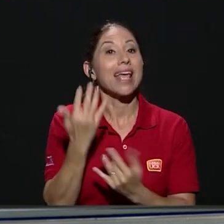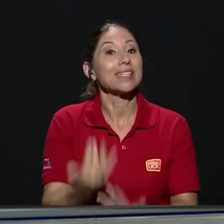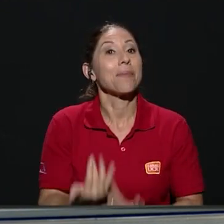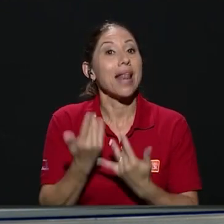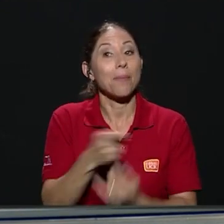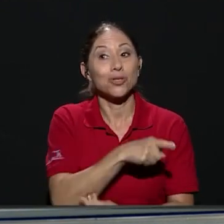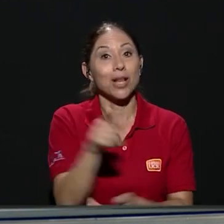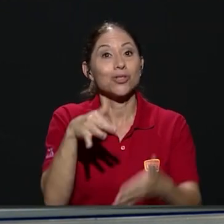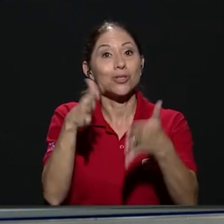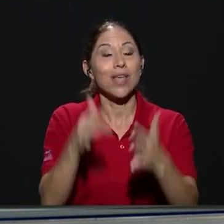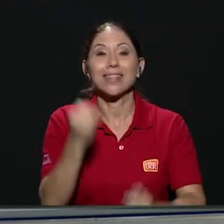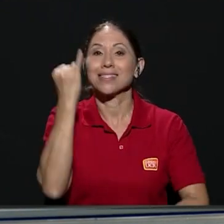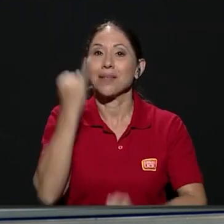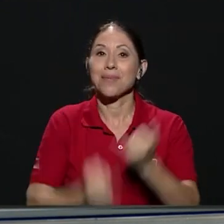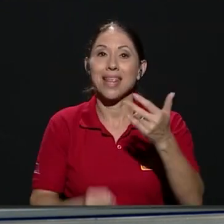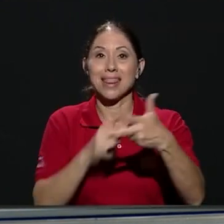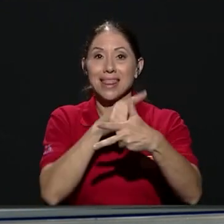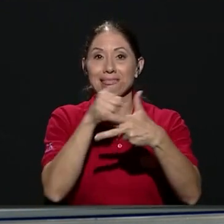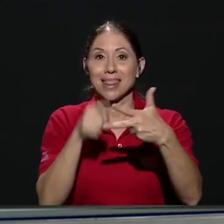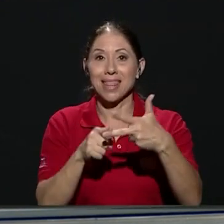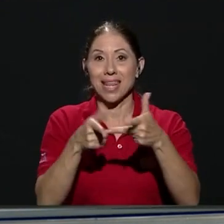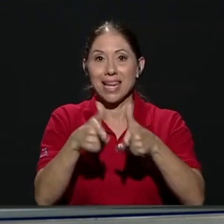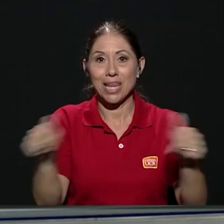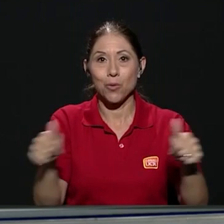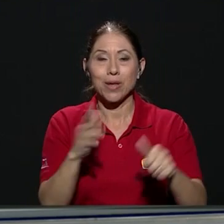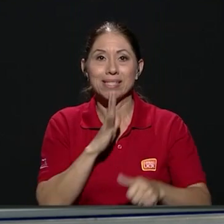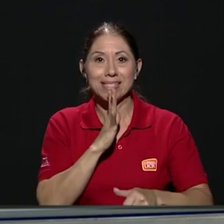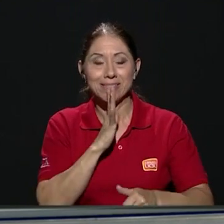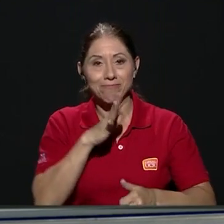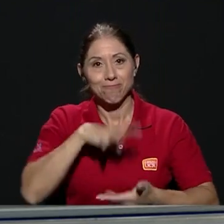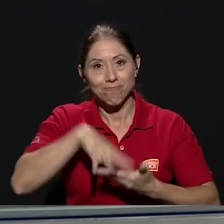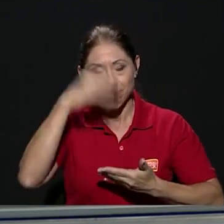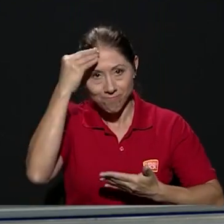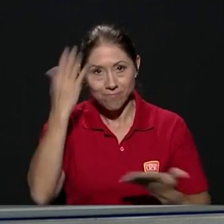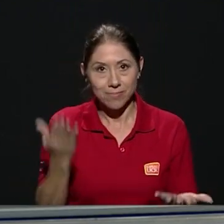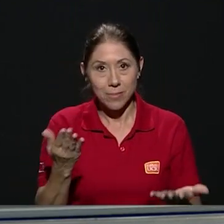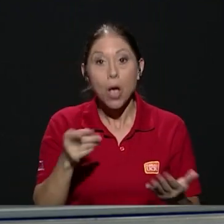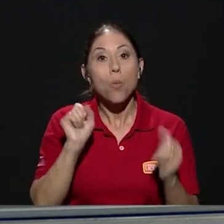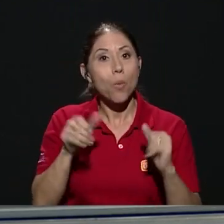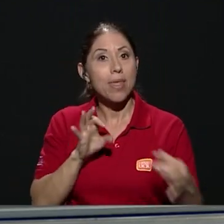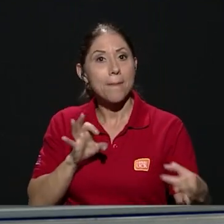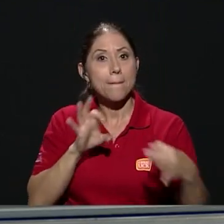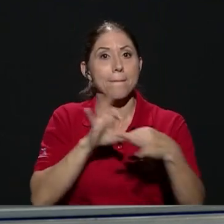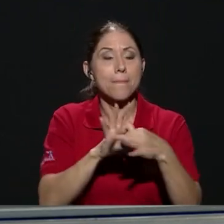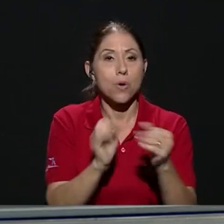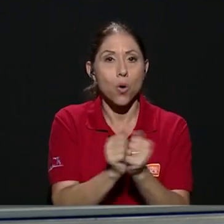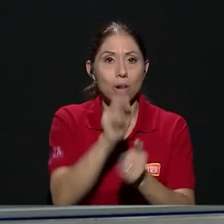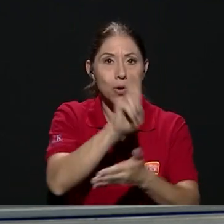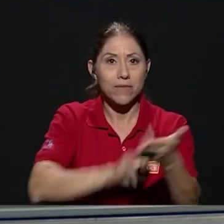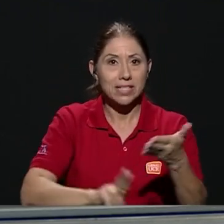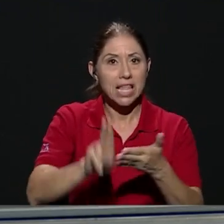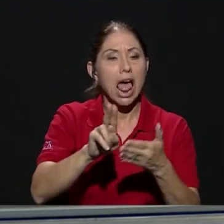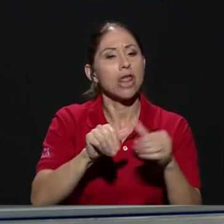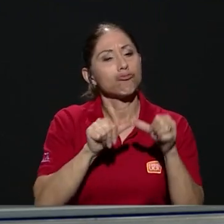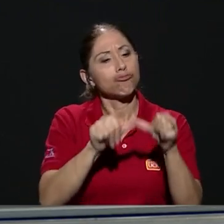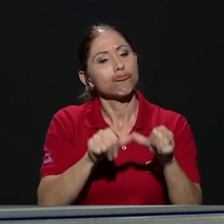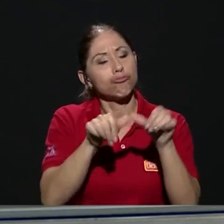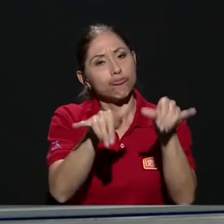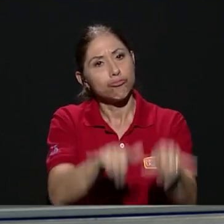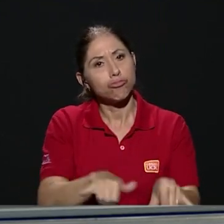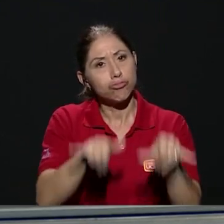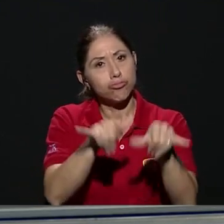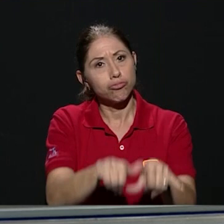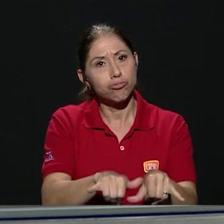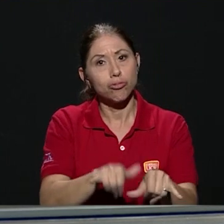puede mencionar así. Y eso también nos permite a ellos vincularse más con la universidad, tener mayor permanencia y procuramos que salgan con un